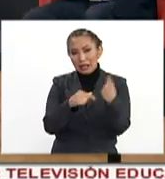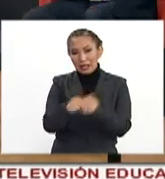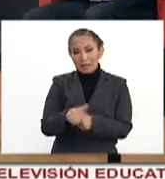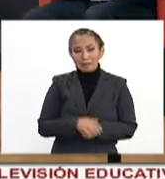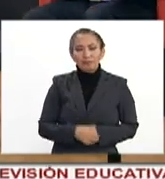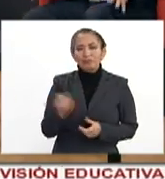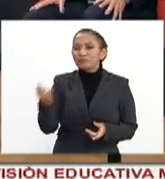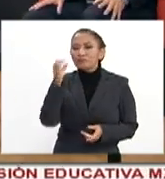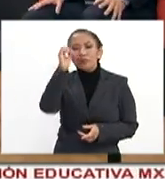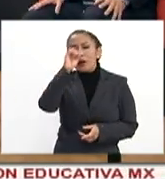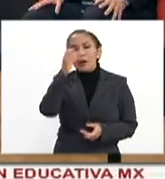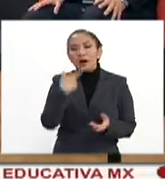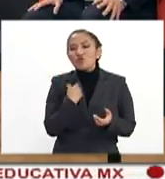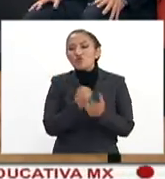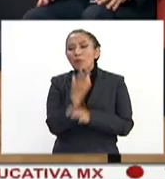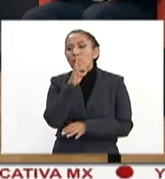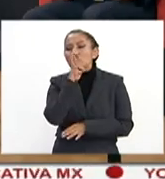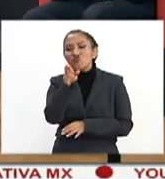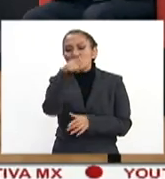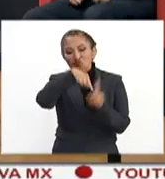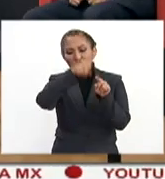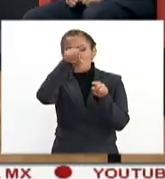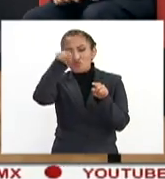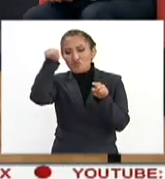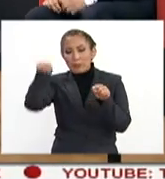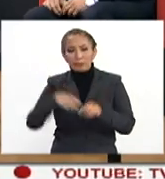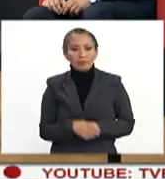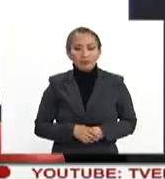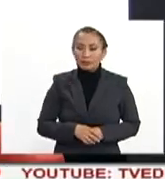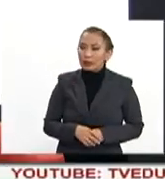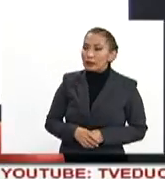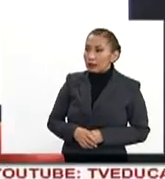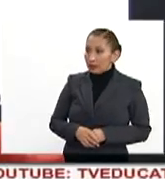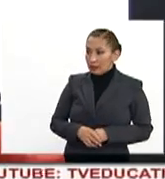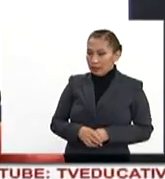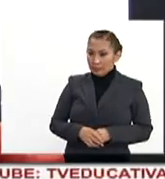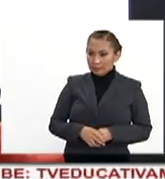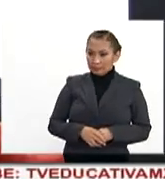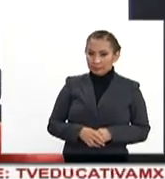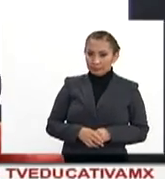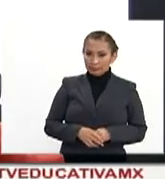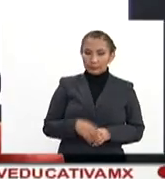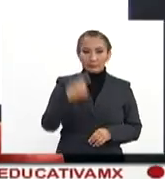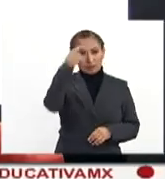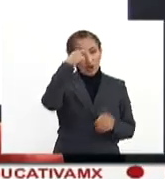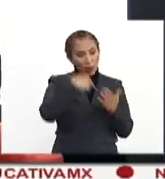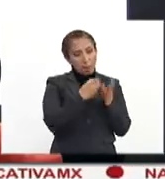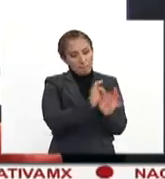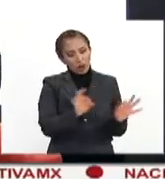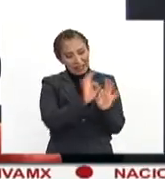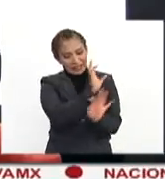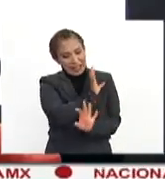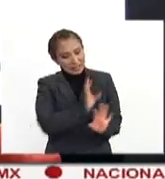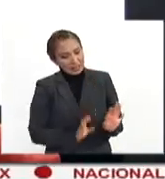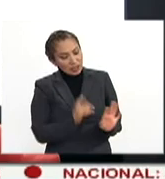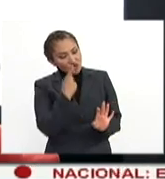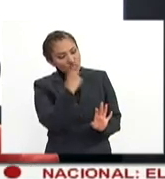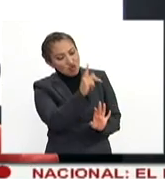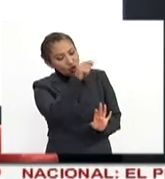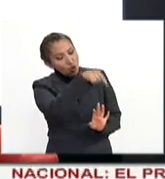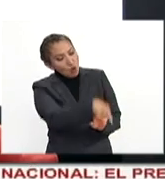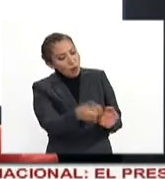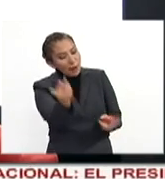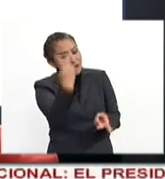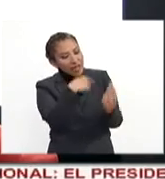contrario. ¿Qué novedades nos traes en esas gráficas? Pues mira, yo creo que es muy importante para los candidatos la posición en